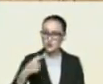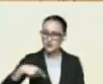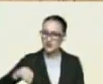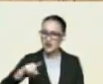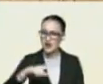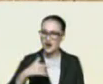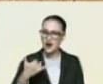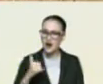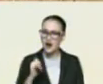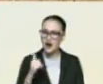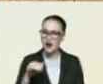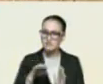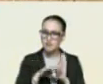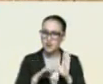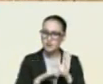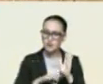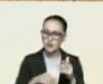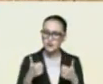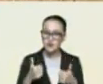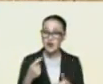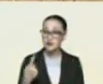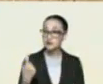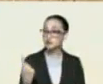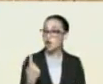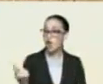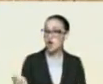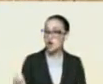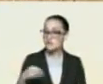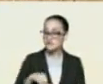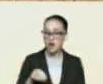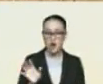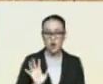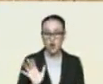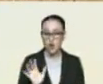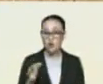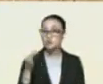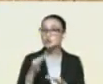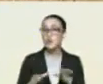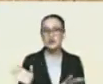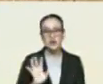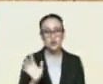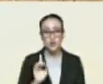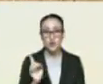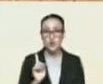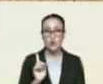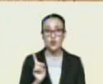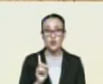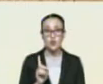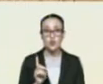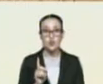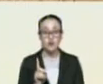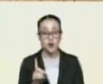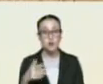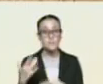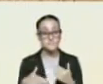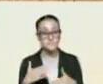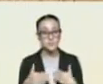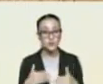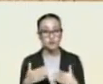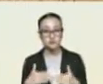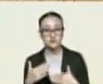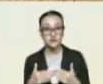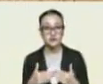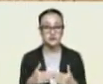están las garantías. Eso no llega solo, eso no está allí de casualidad, eso llega en un proceso